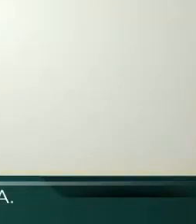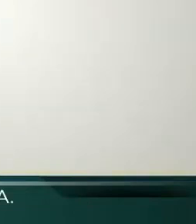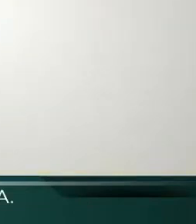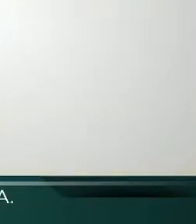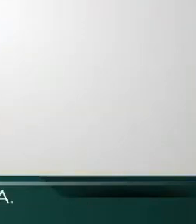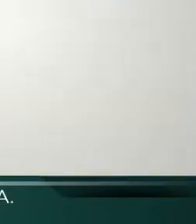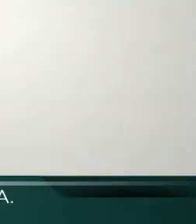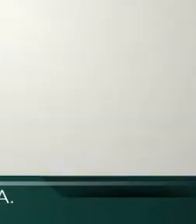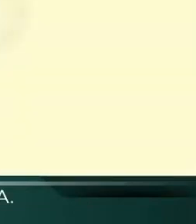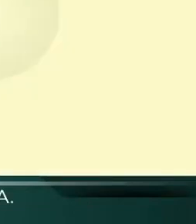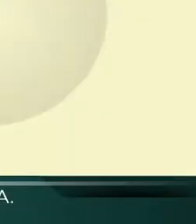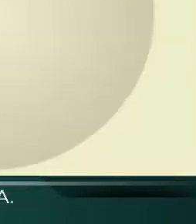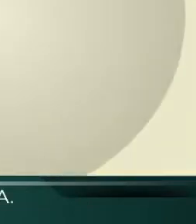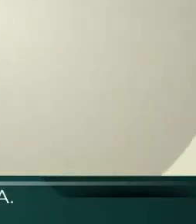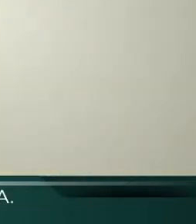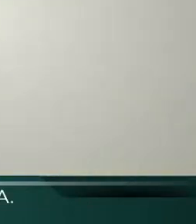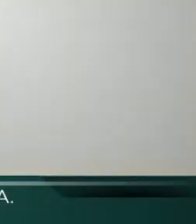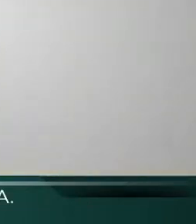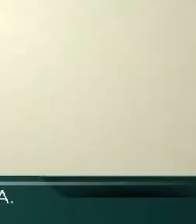anota